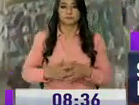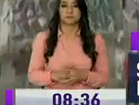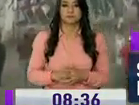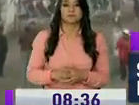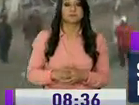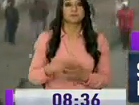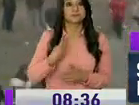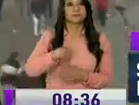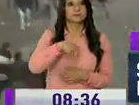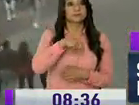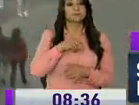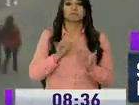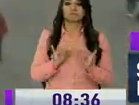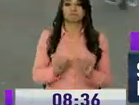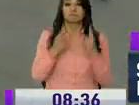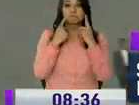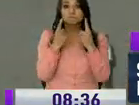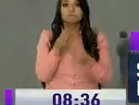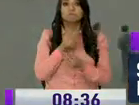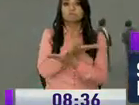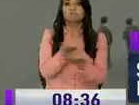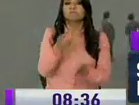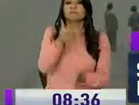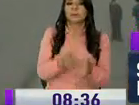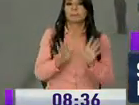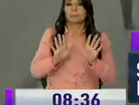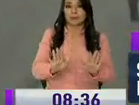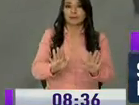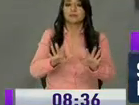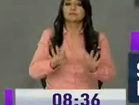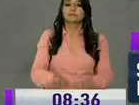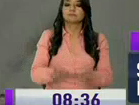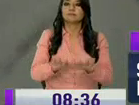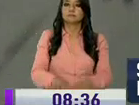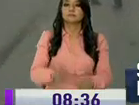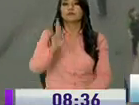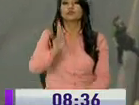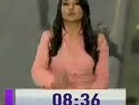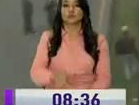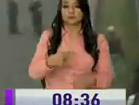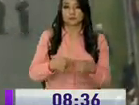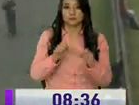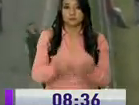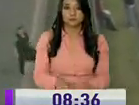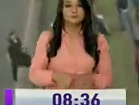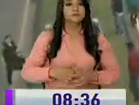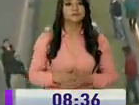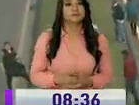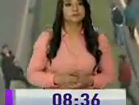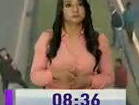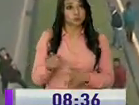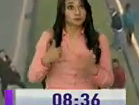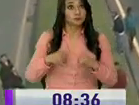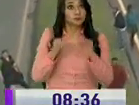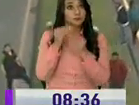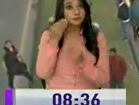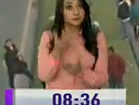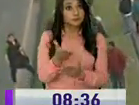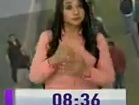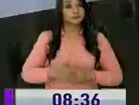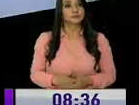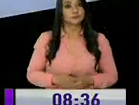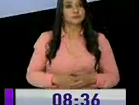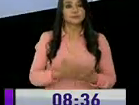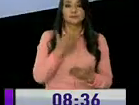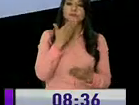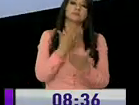Nosotros estaremos pendientes de lo que pueda suceder aquí en el sur de la capital. Robert, ustedes siguen con más en estudios.